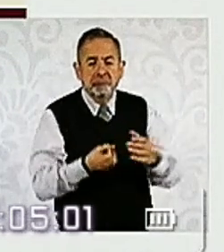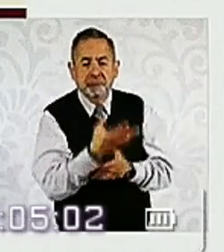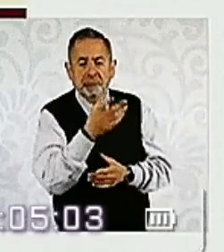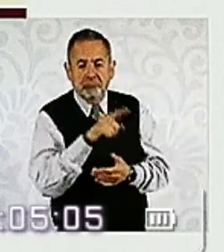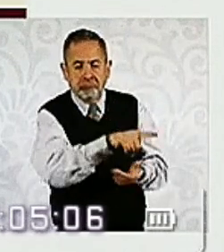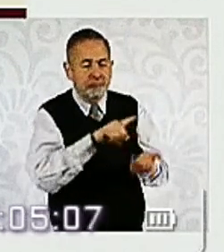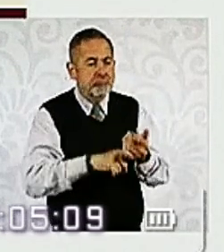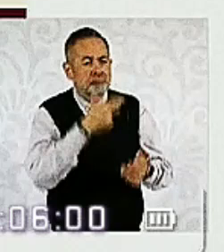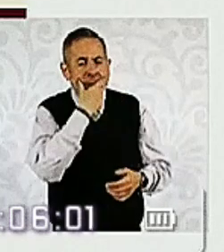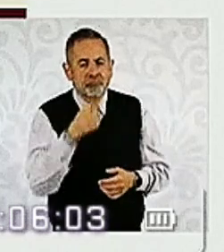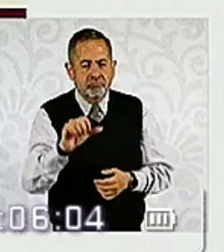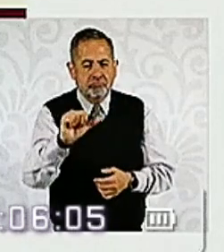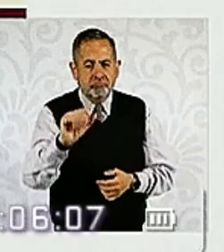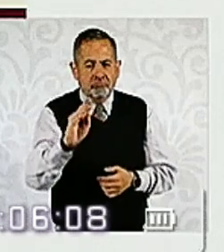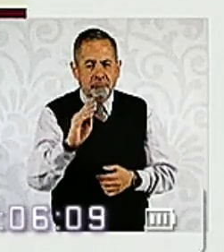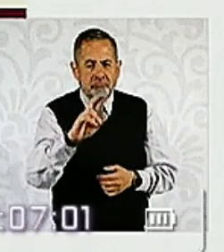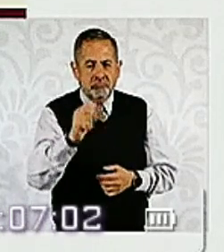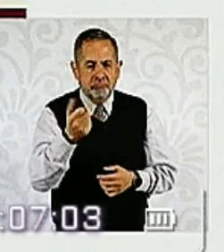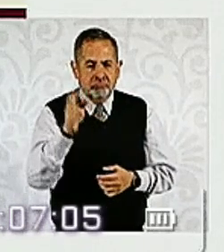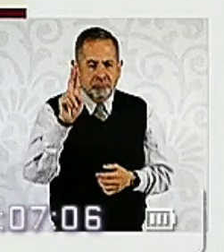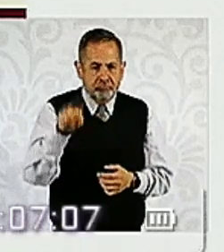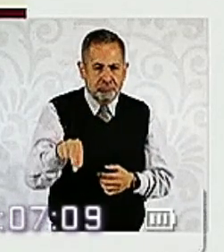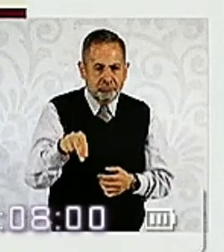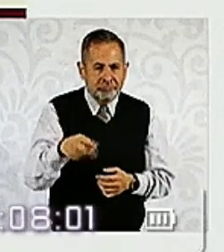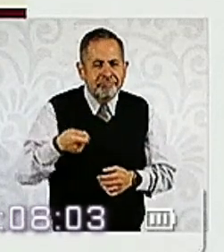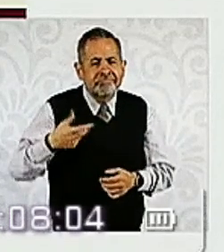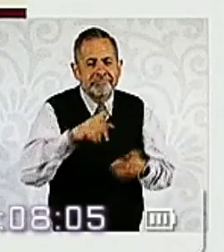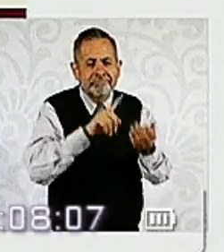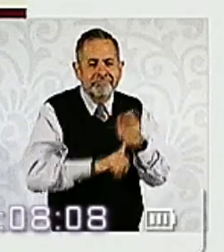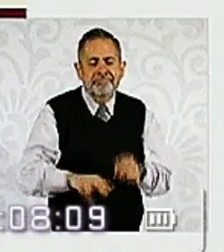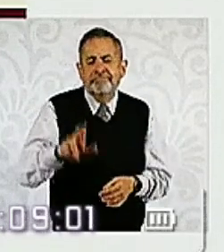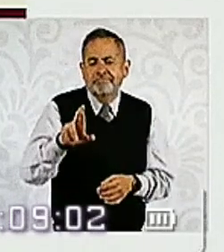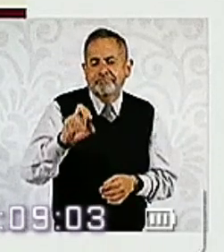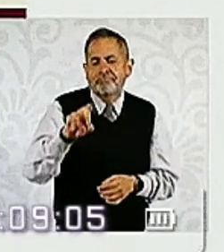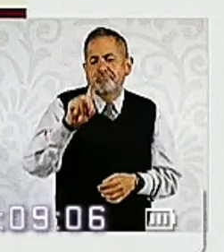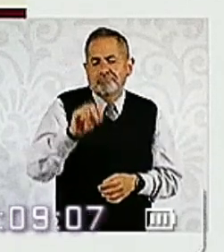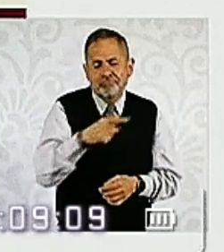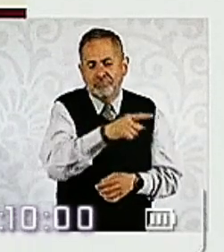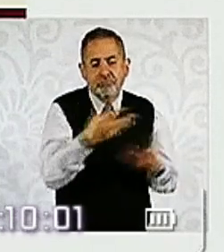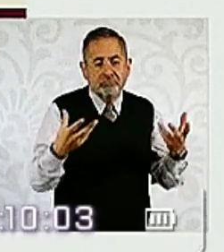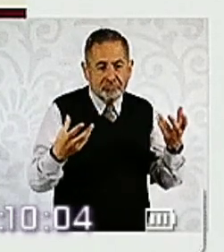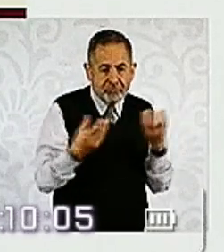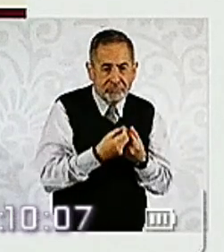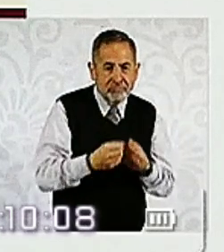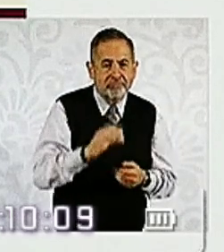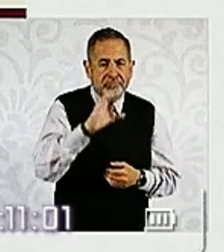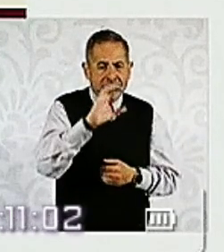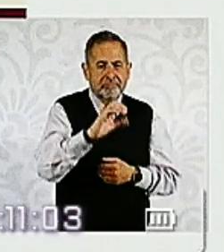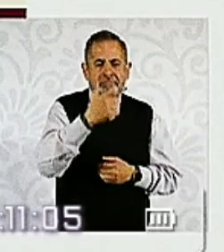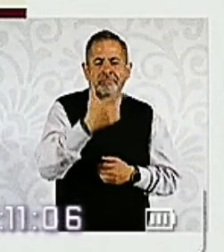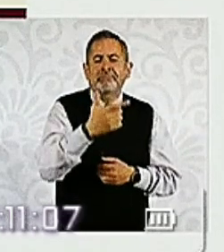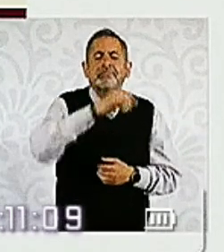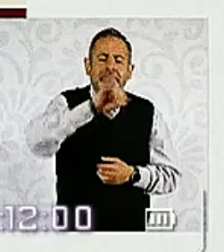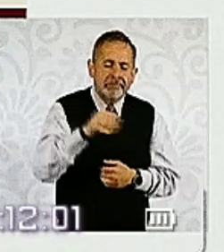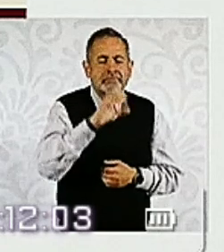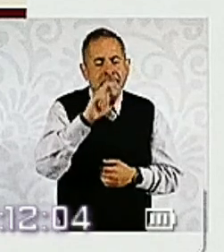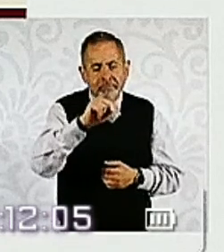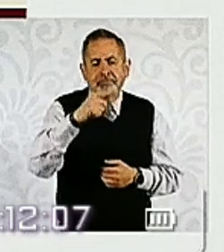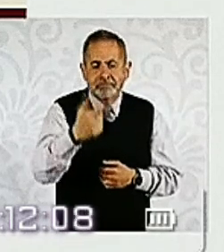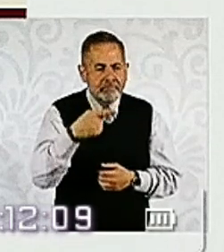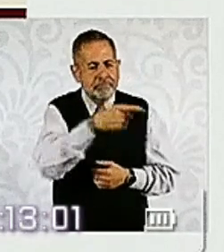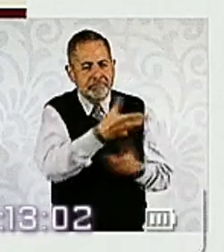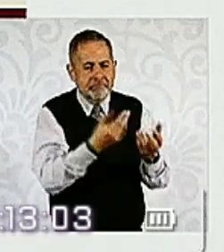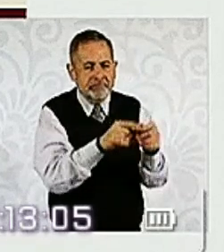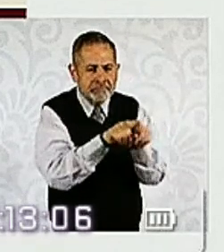Abraham alias El Rodo, integrante del Cártel Jalisco y hermano del líder del